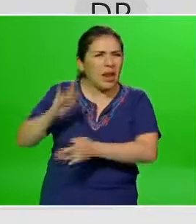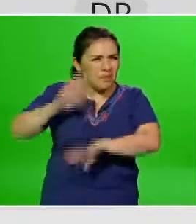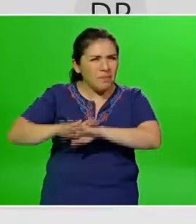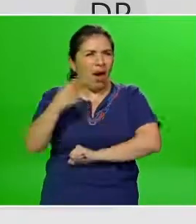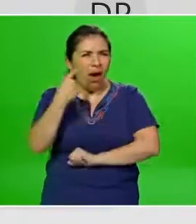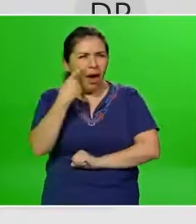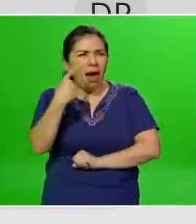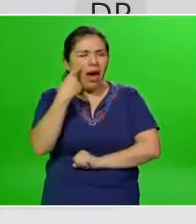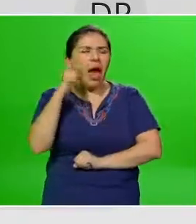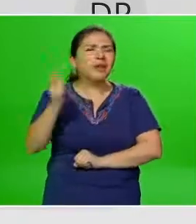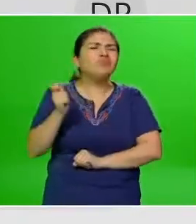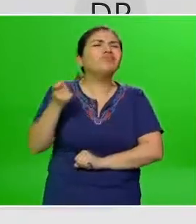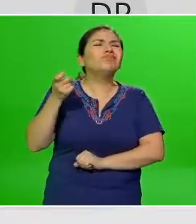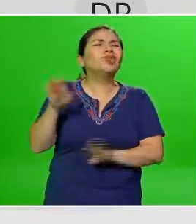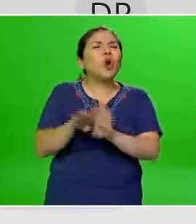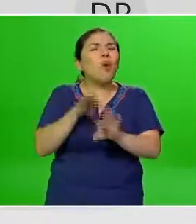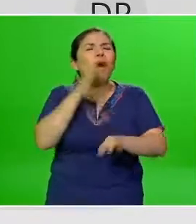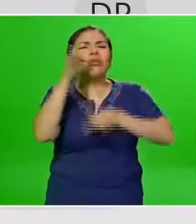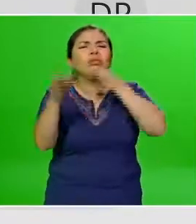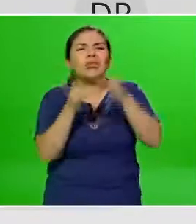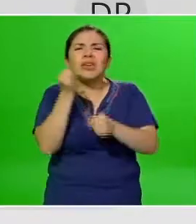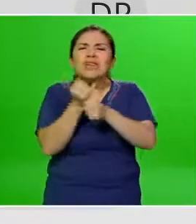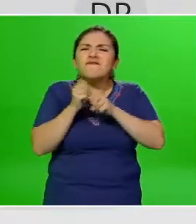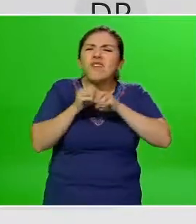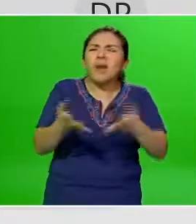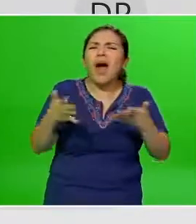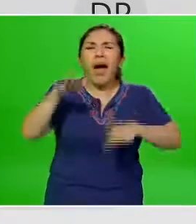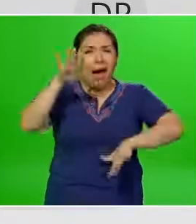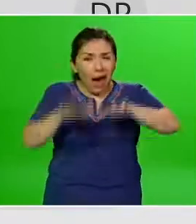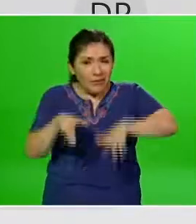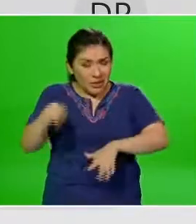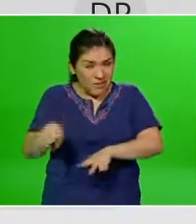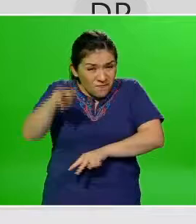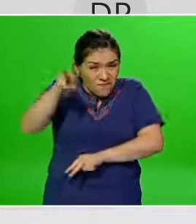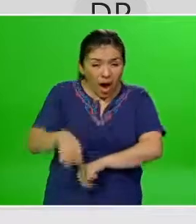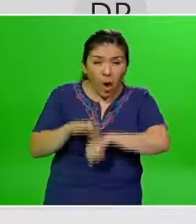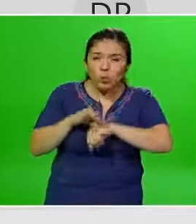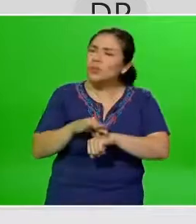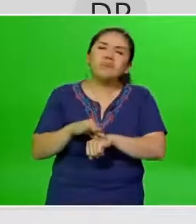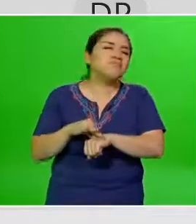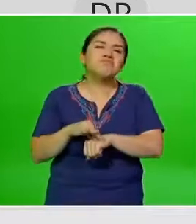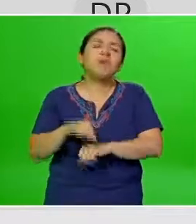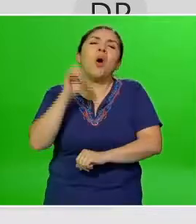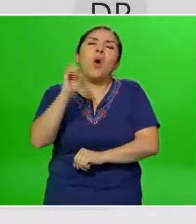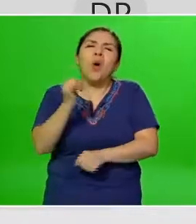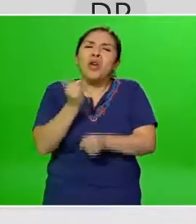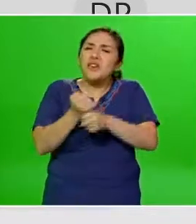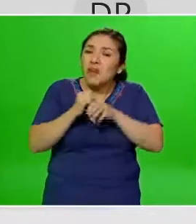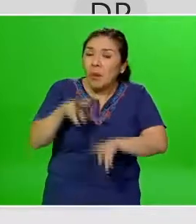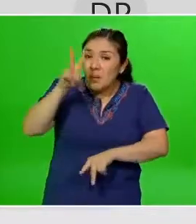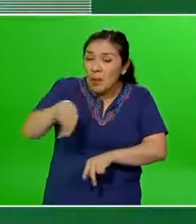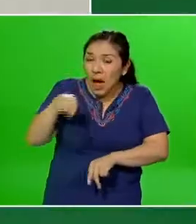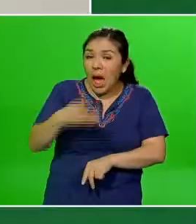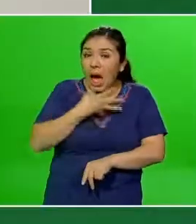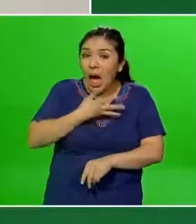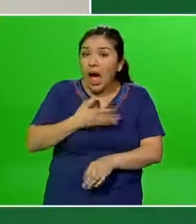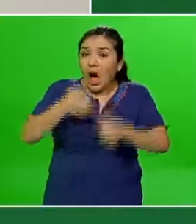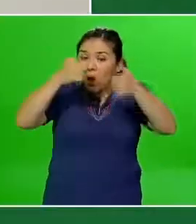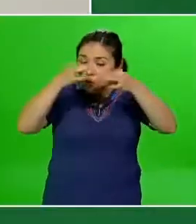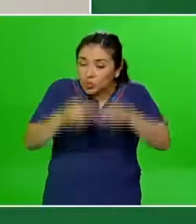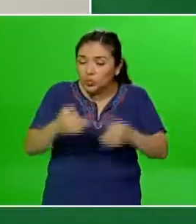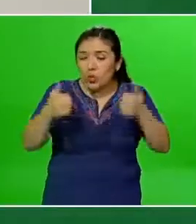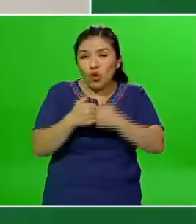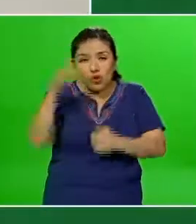todo, suelen difundir información que muchas veces no es veraz, información que no está basada en